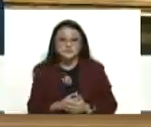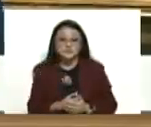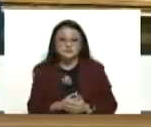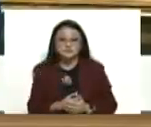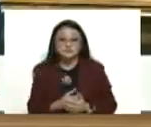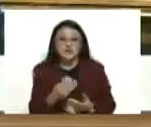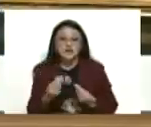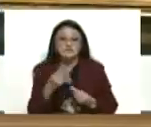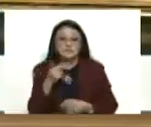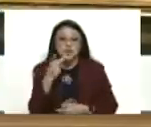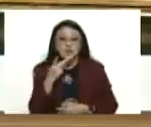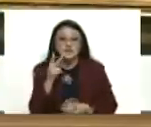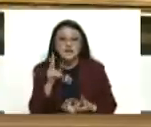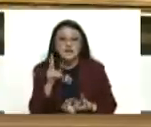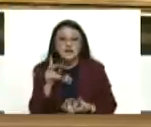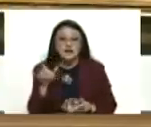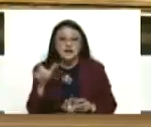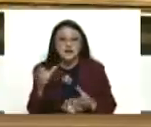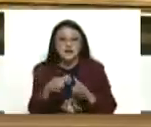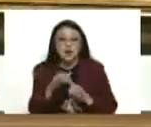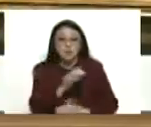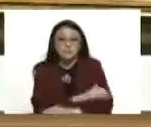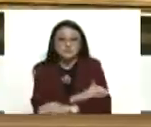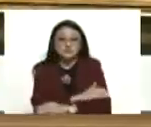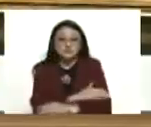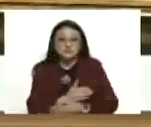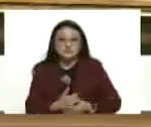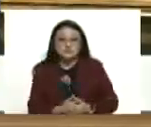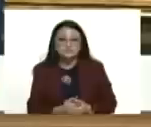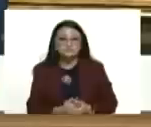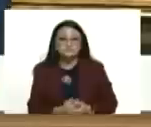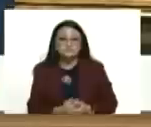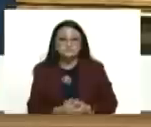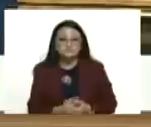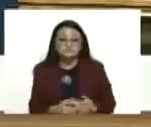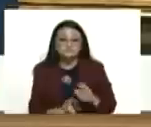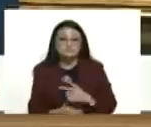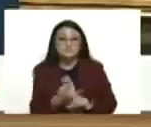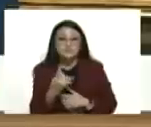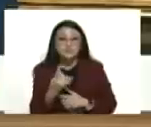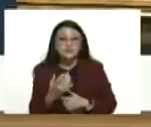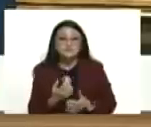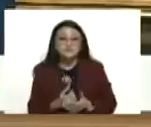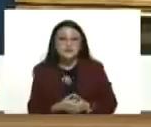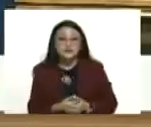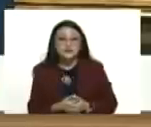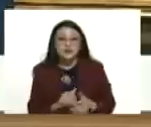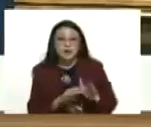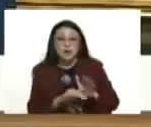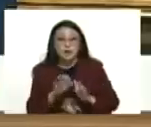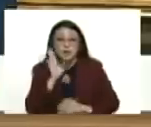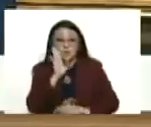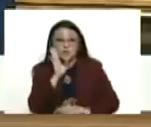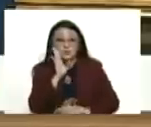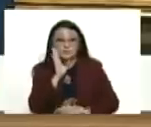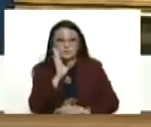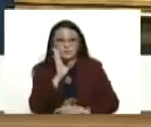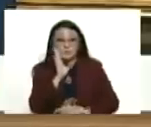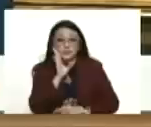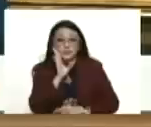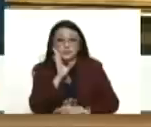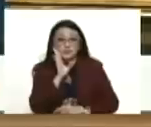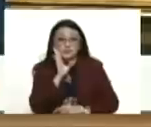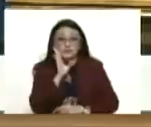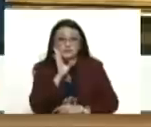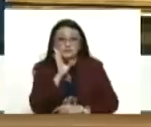que hacen política en el campo opositor. Y van a aparecer corruptores